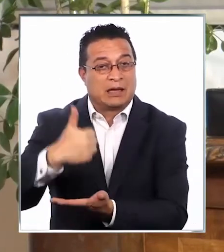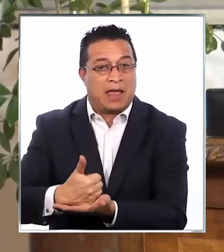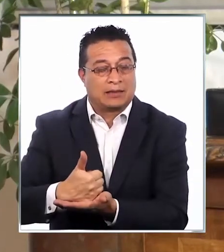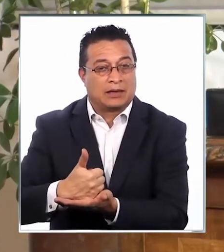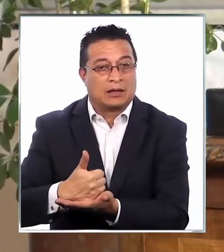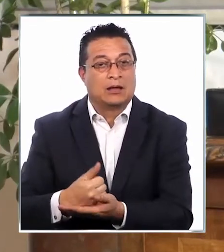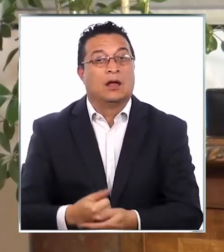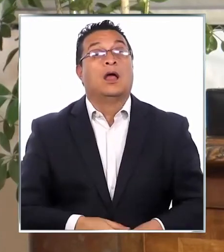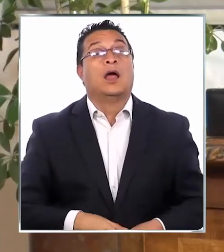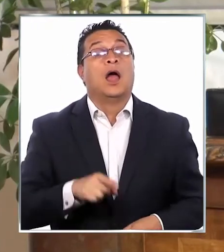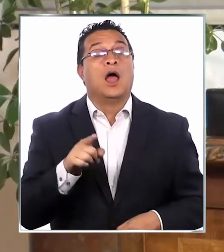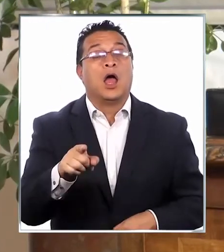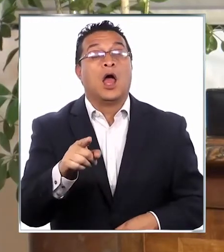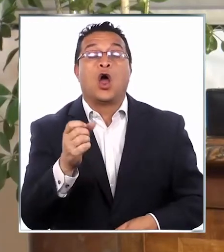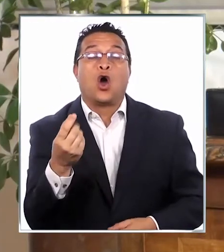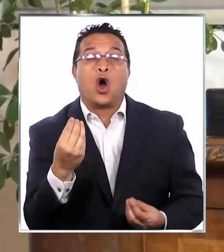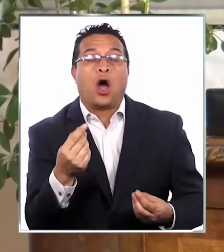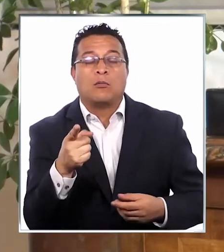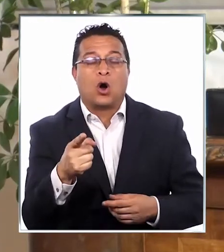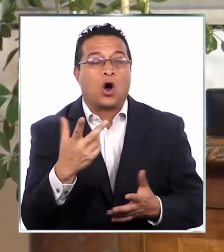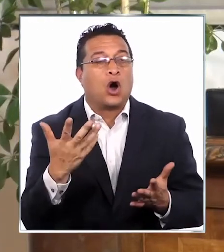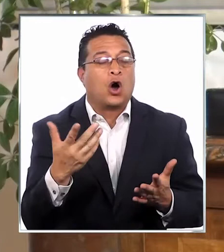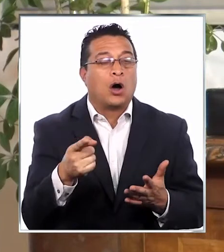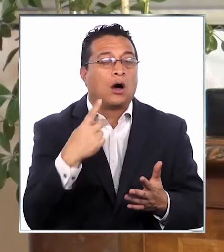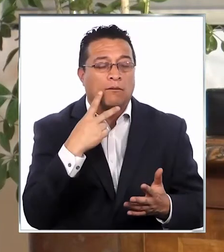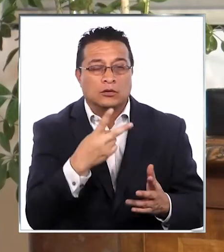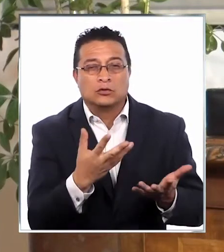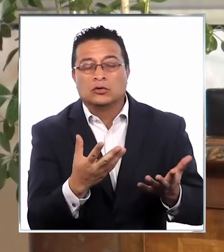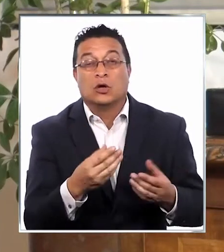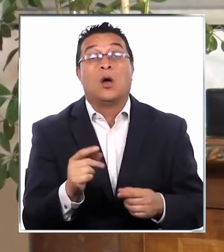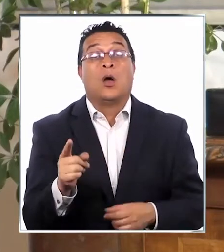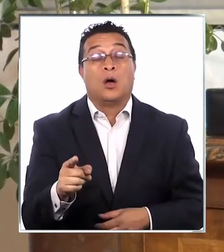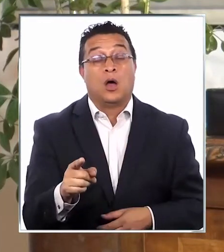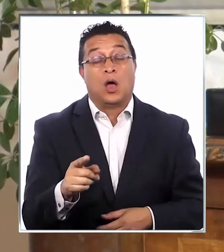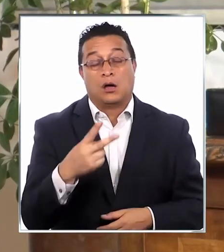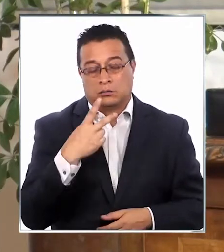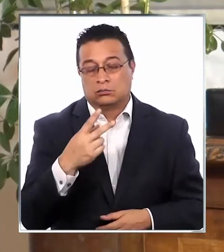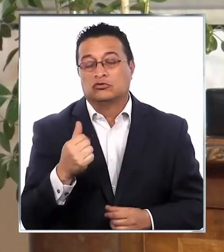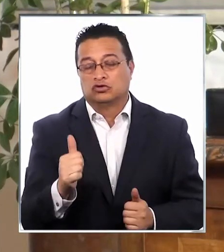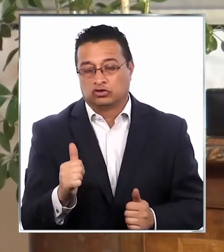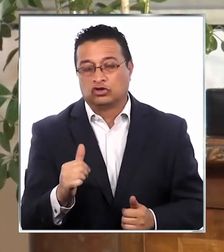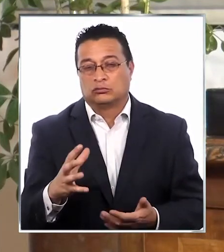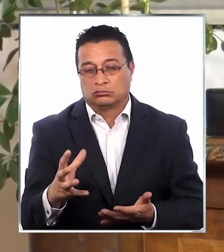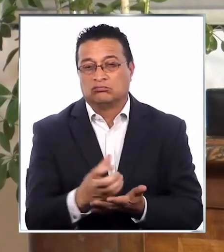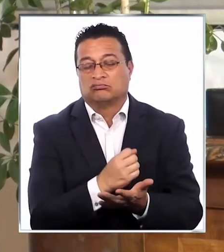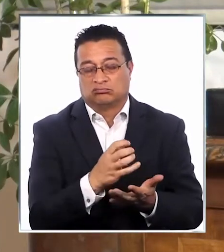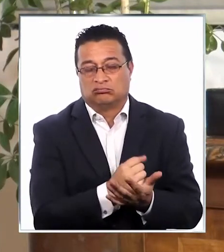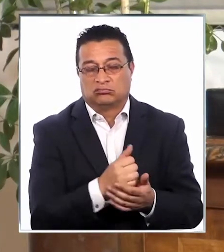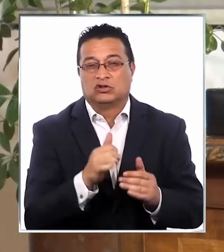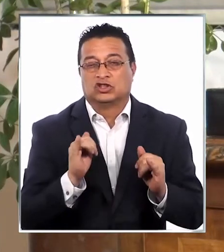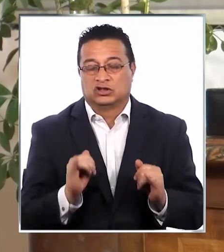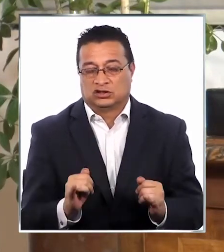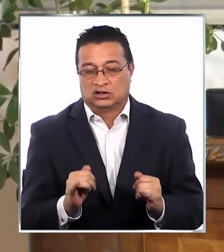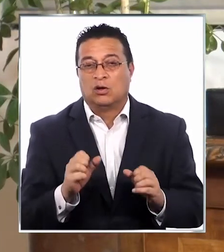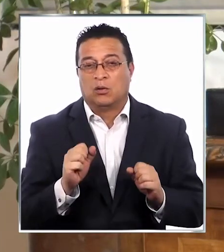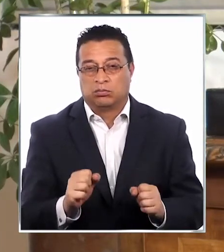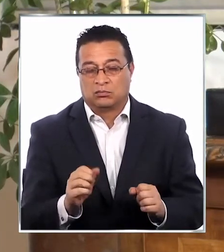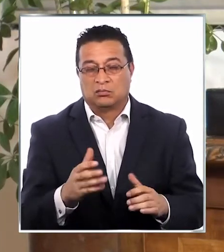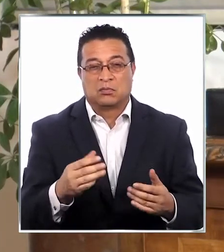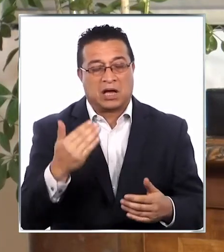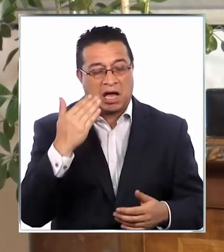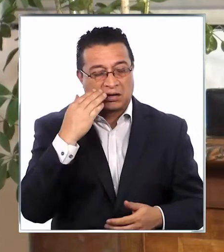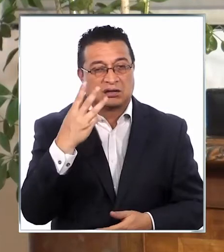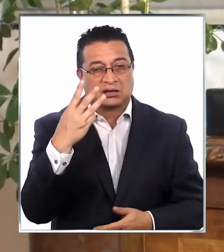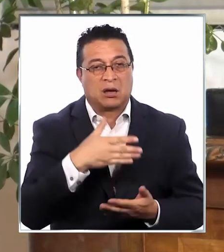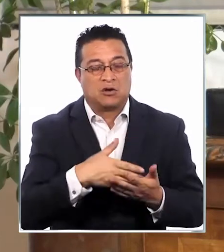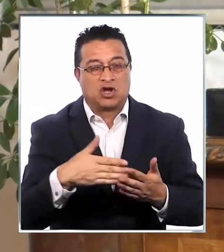semestre. ¿Cómo ve usted esas metas? Yo veo esas metas bastante alcanzables. Es muy probable que tengamos